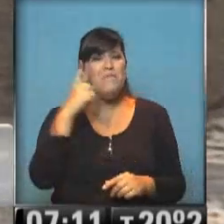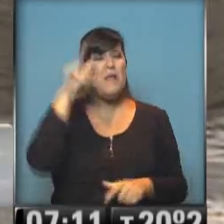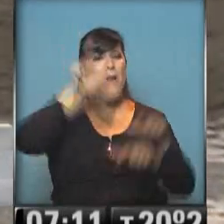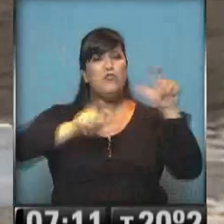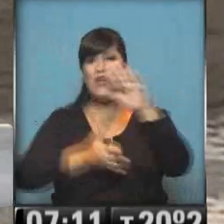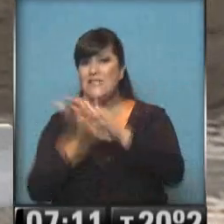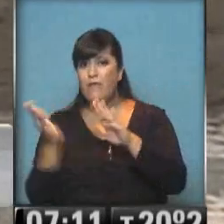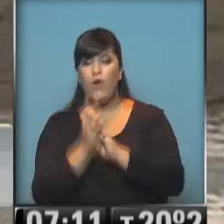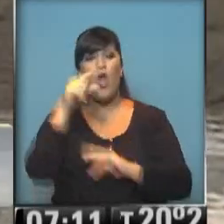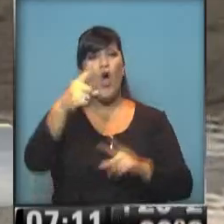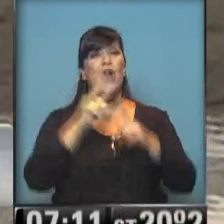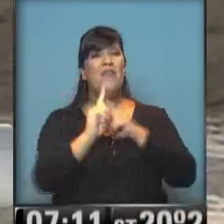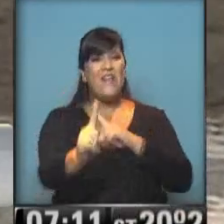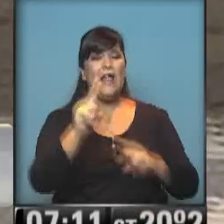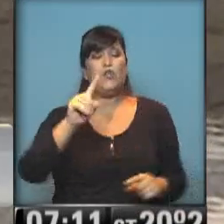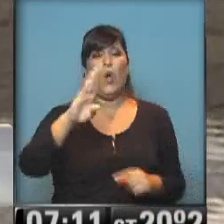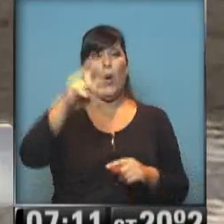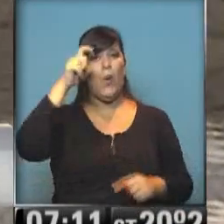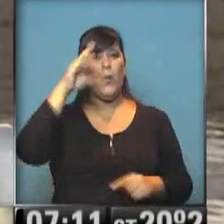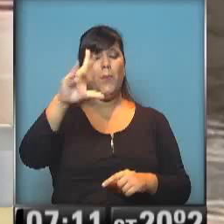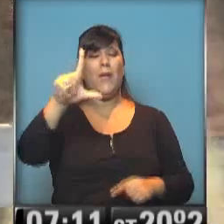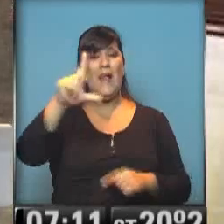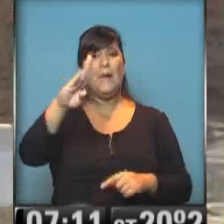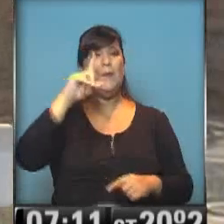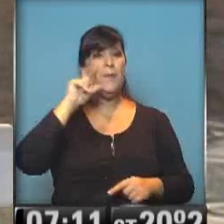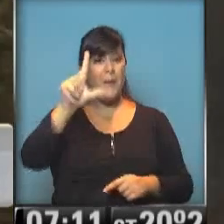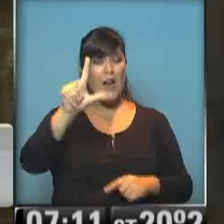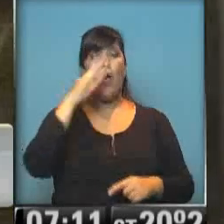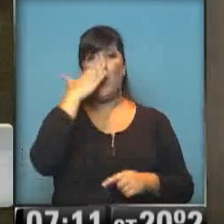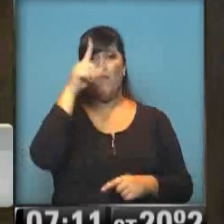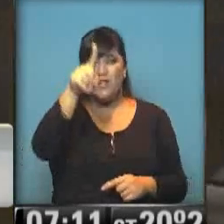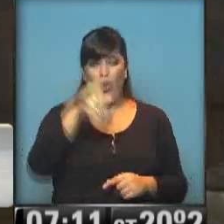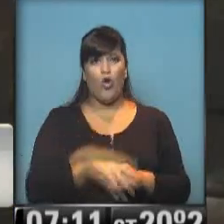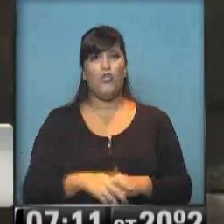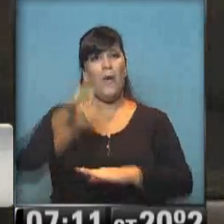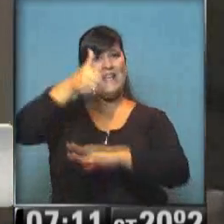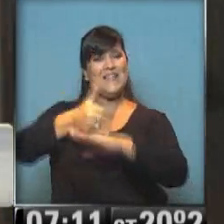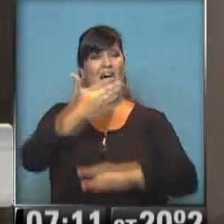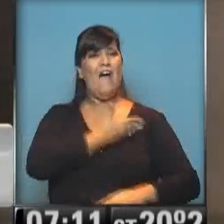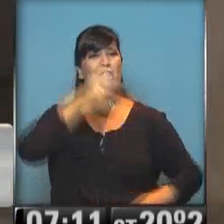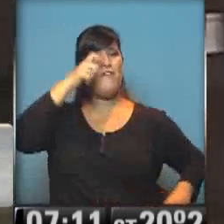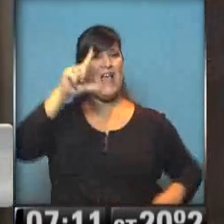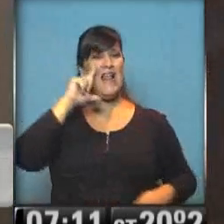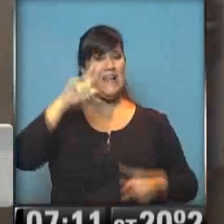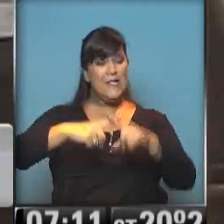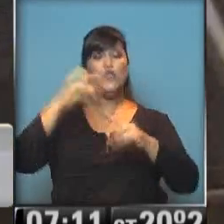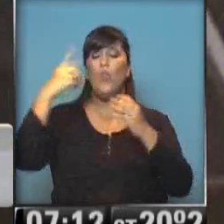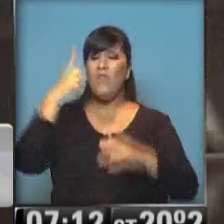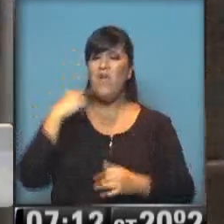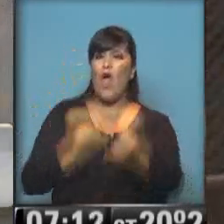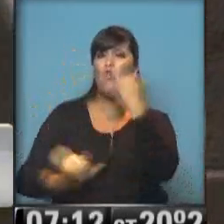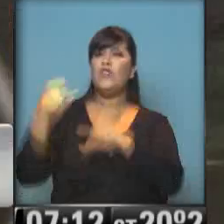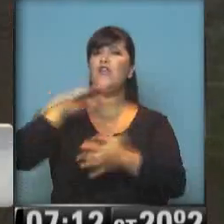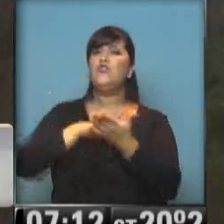vivo ahora a Belville, en la provincia de Córdoba, con nuestro compañero Félix Arnaldo. Félix, buen día. Contanos la situación en este